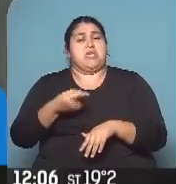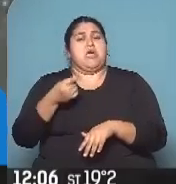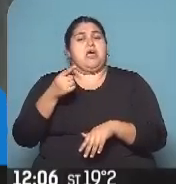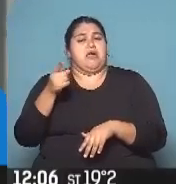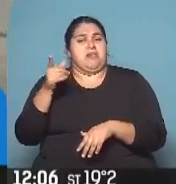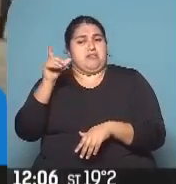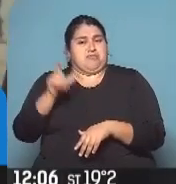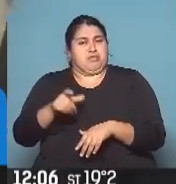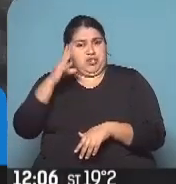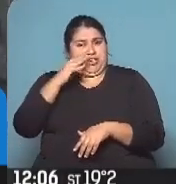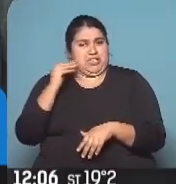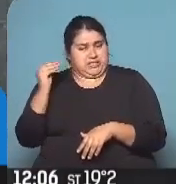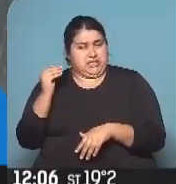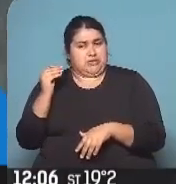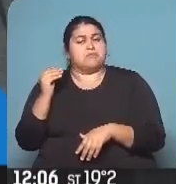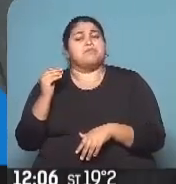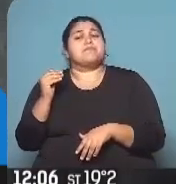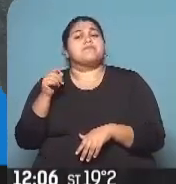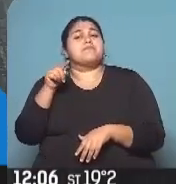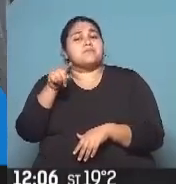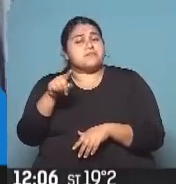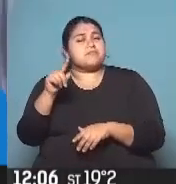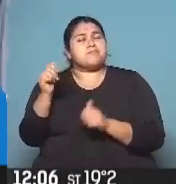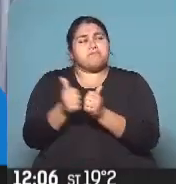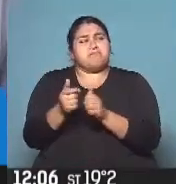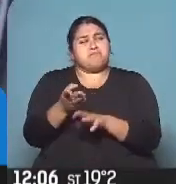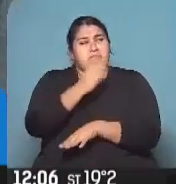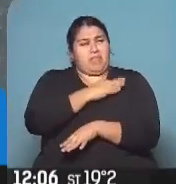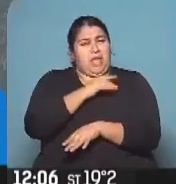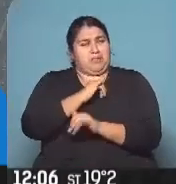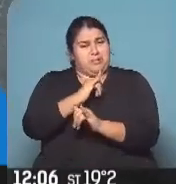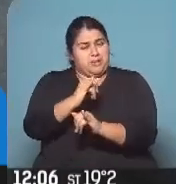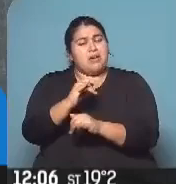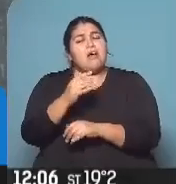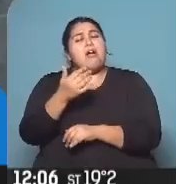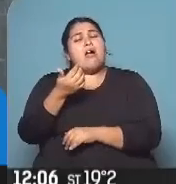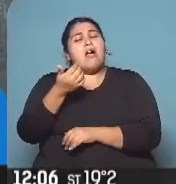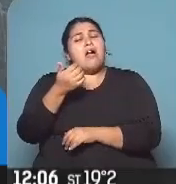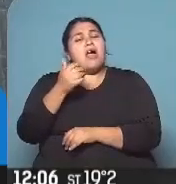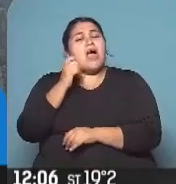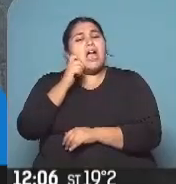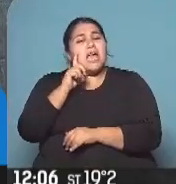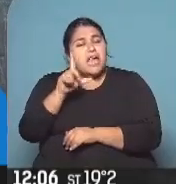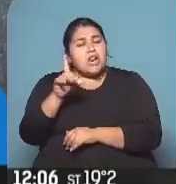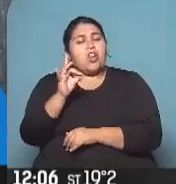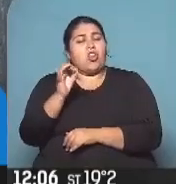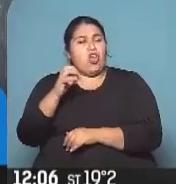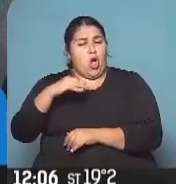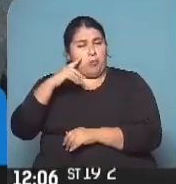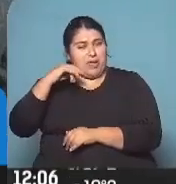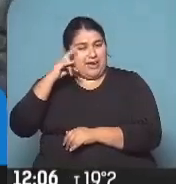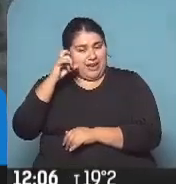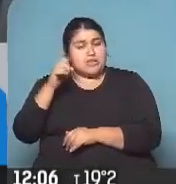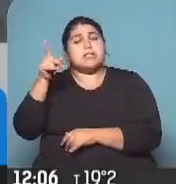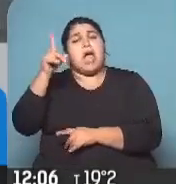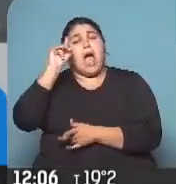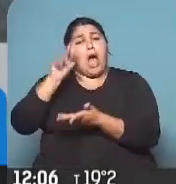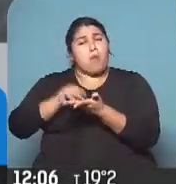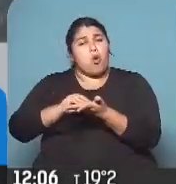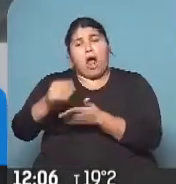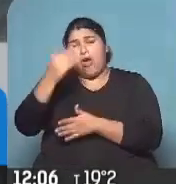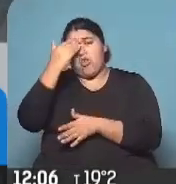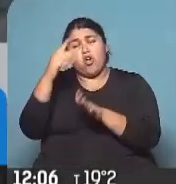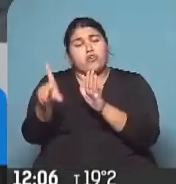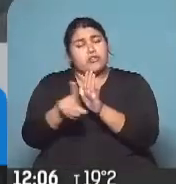Kirchner. Estábamos con lo que bien adelantaste, con el doctor Andrés Gil Domínguez, abogado constitucionalista, para preguntarle, bueno, ¿qué